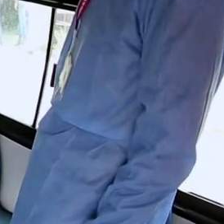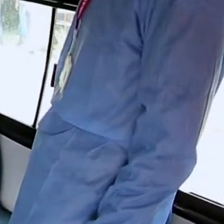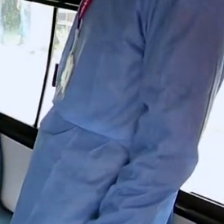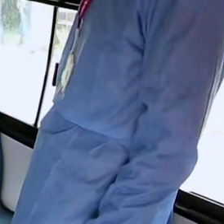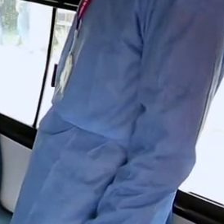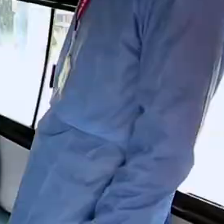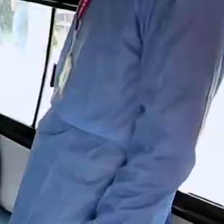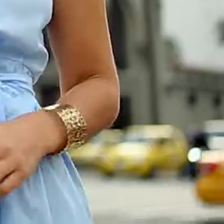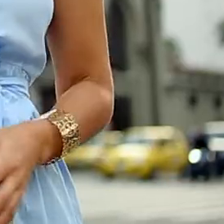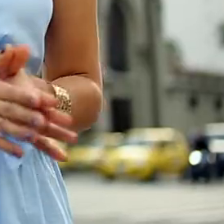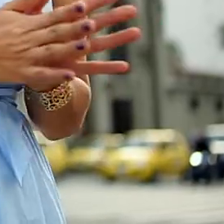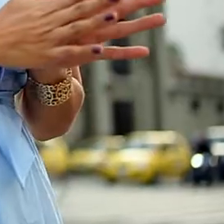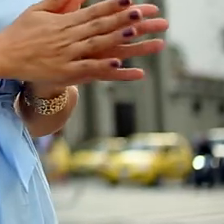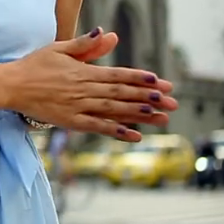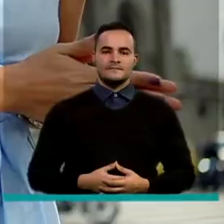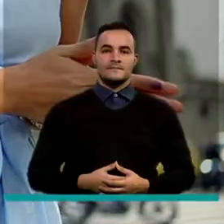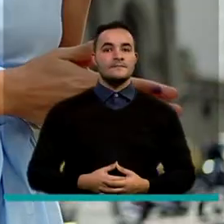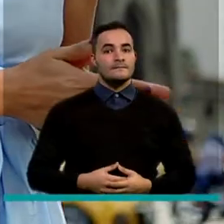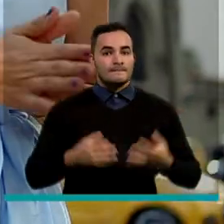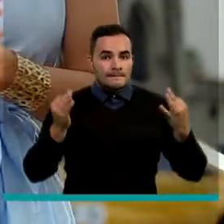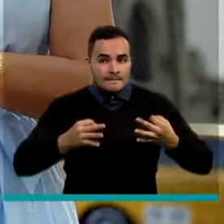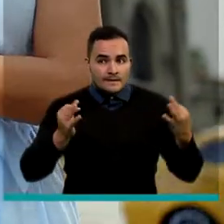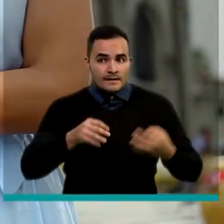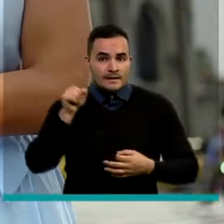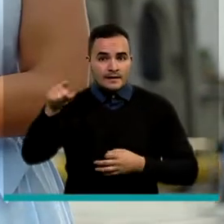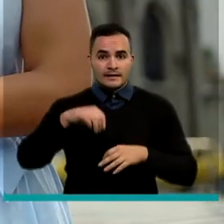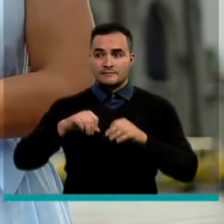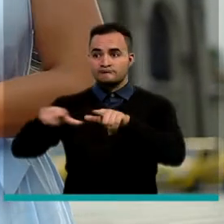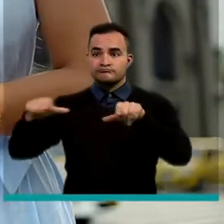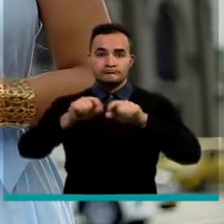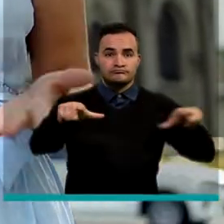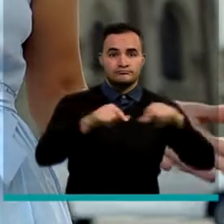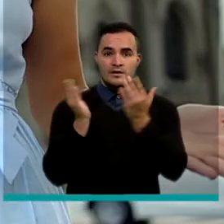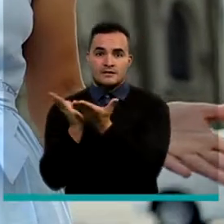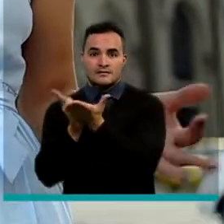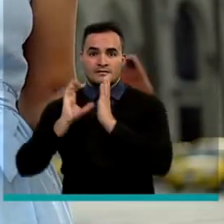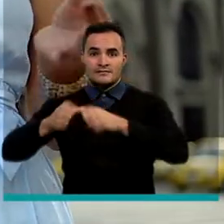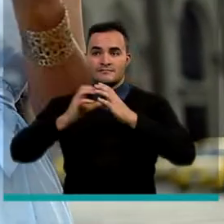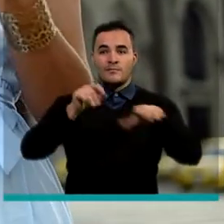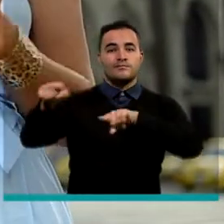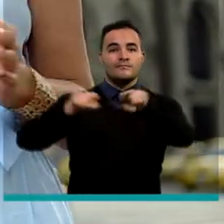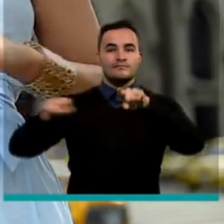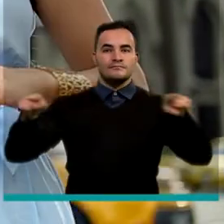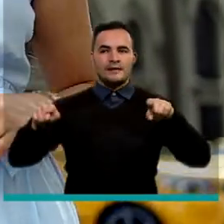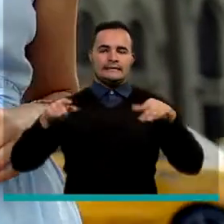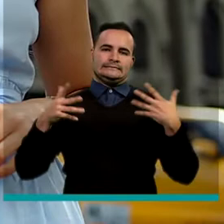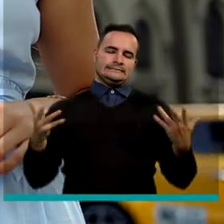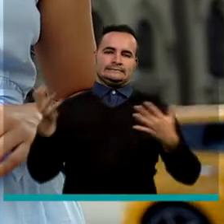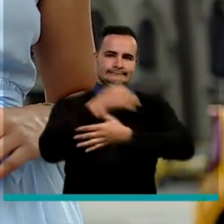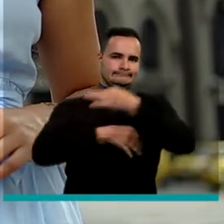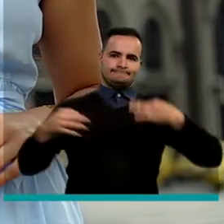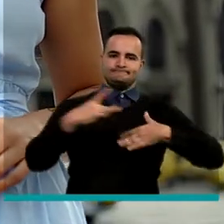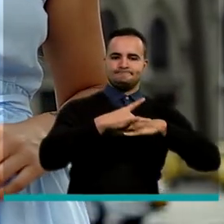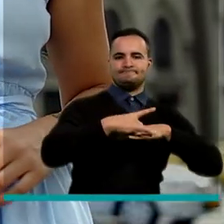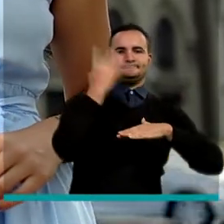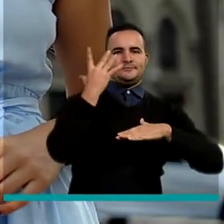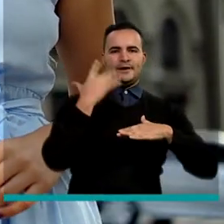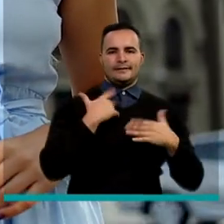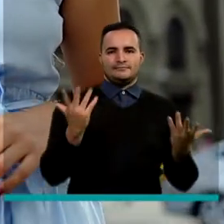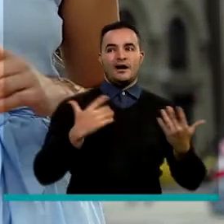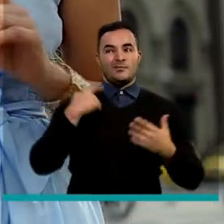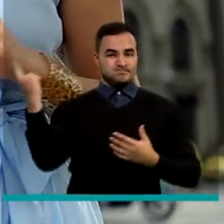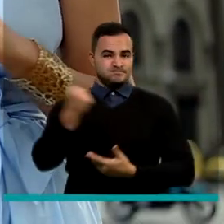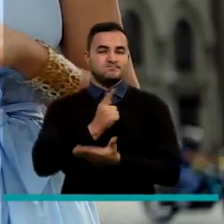Te protejo. Del salón de clases a las redes sociales es la forma como la mayoría de profesores continúan